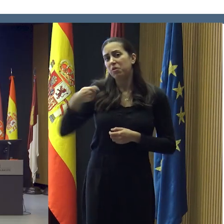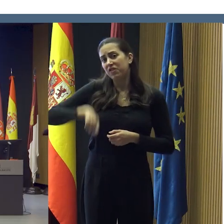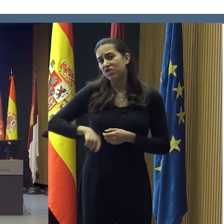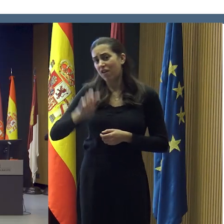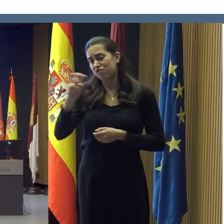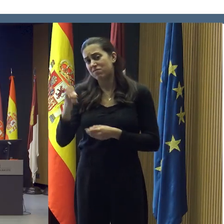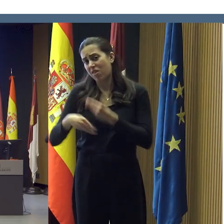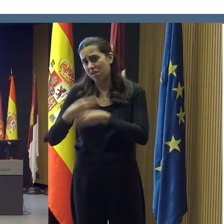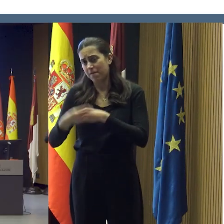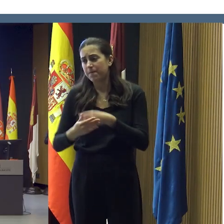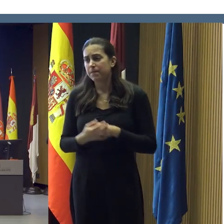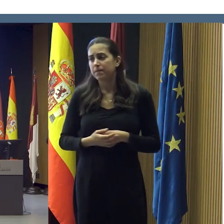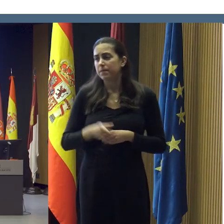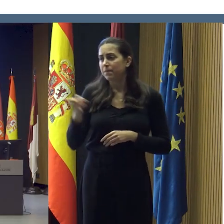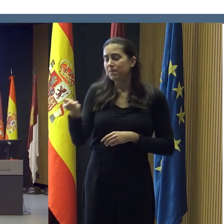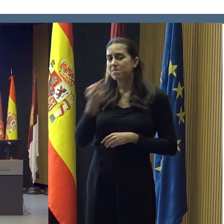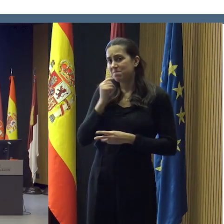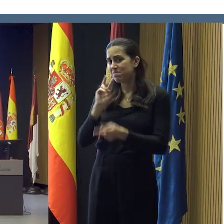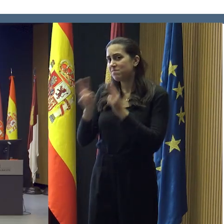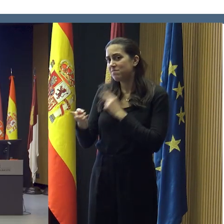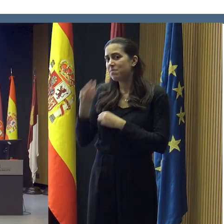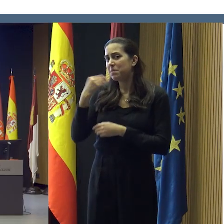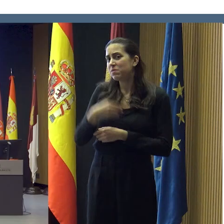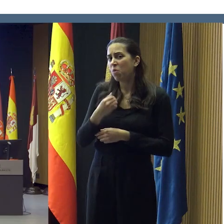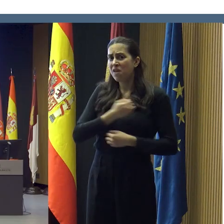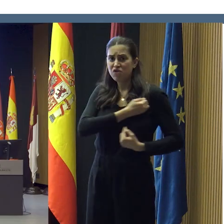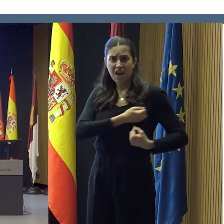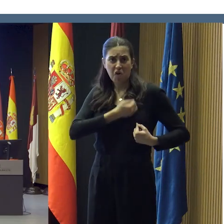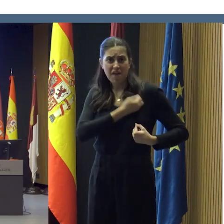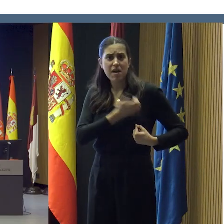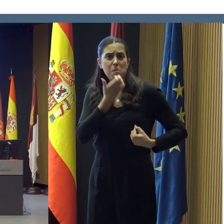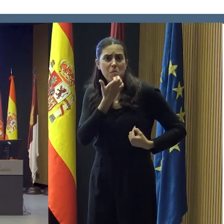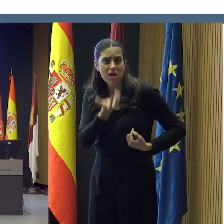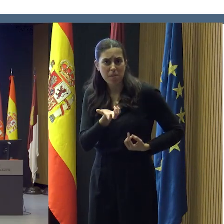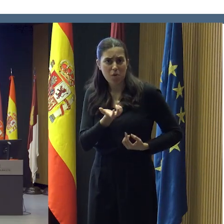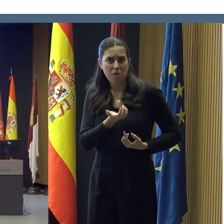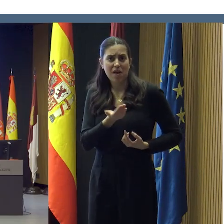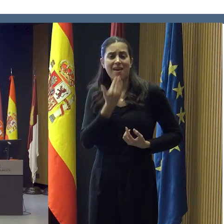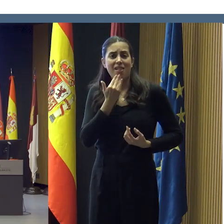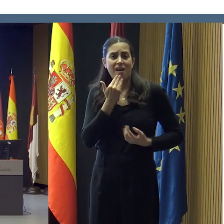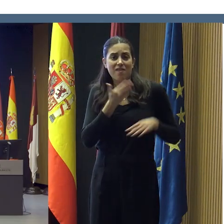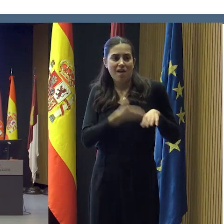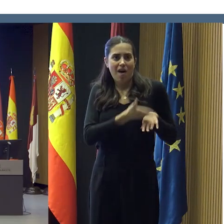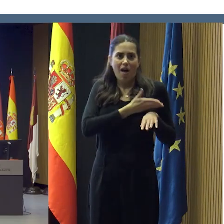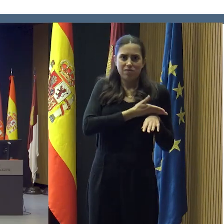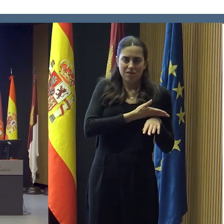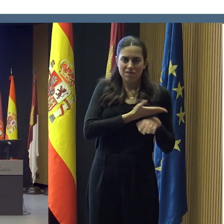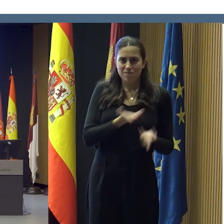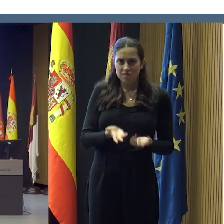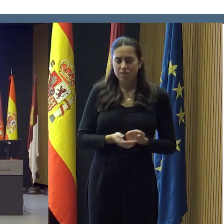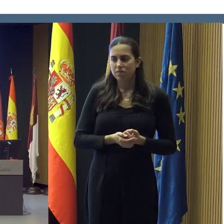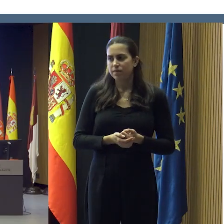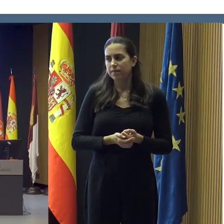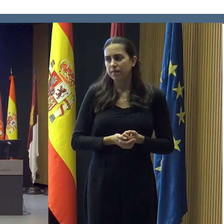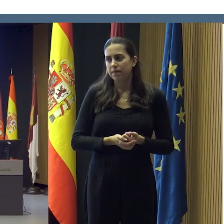Dime. No te iba a comentar eso. Entonces, serían ecografías, hacer ecografías a edad más temprana. Sí, yo ¿Y creo... cuál